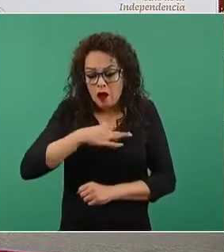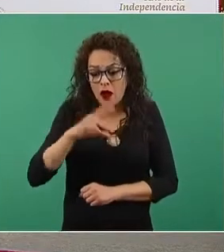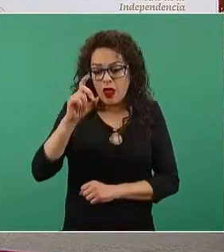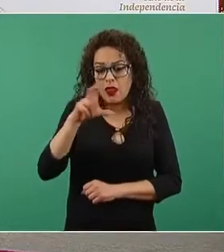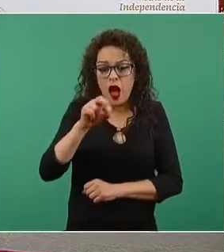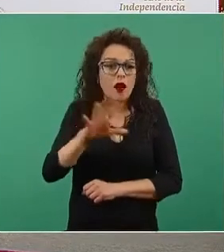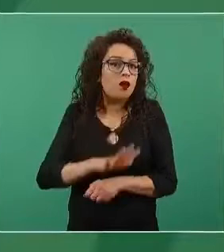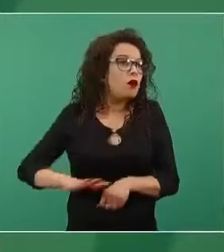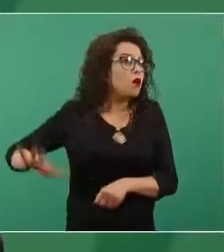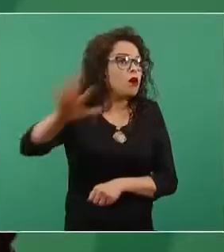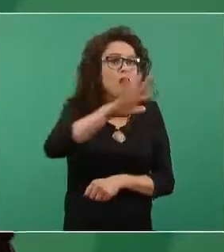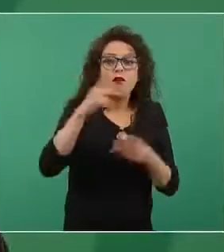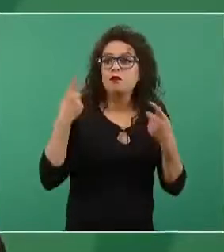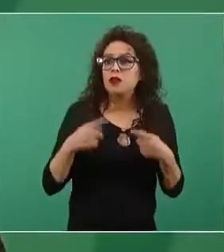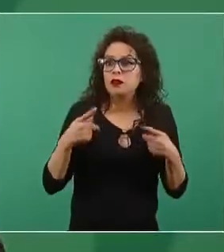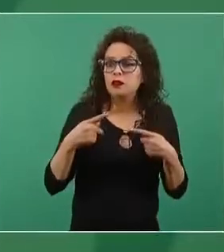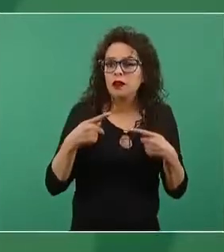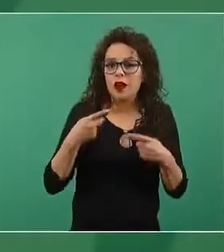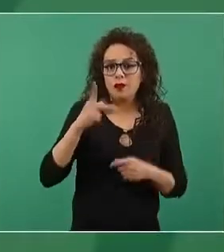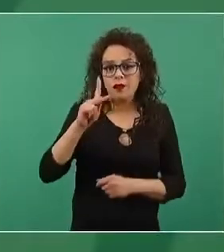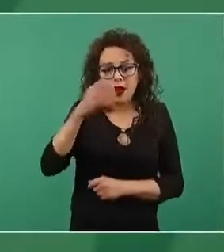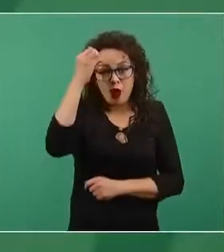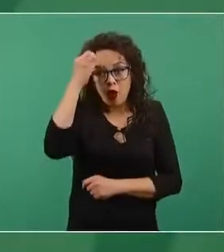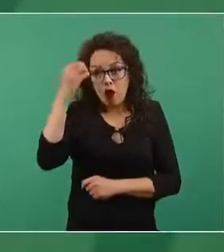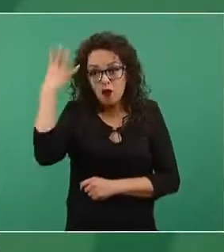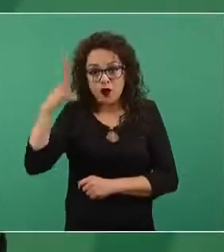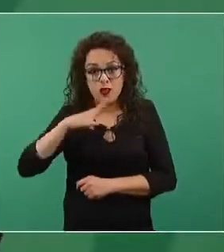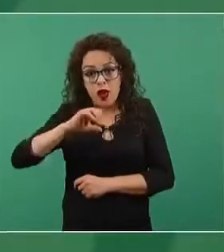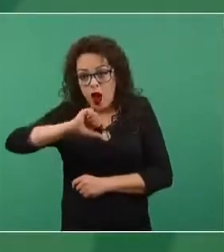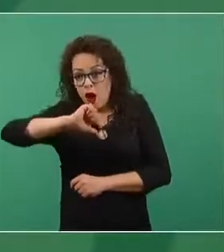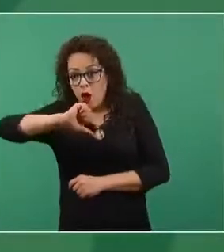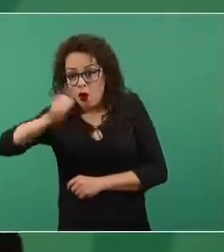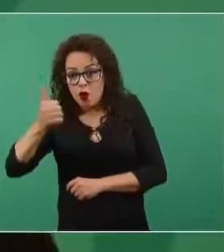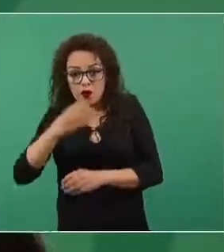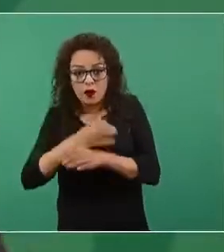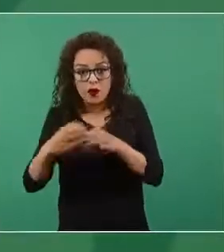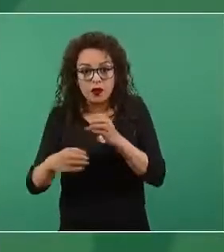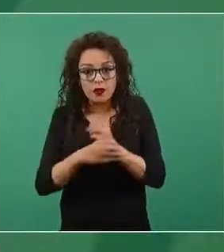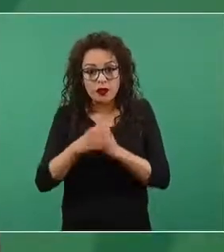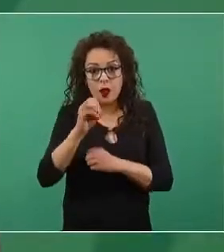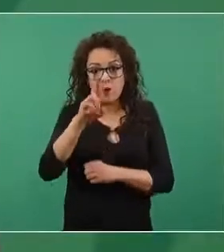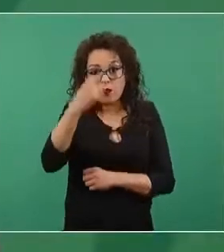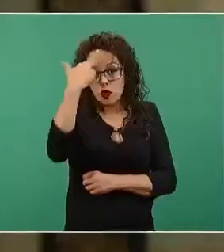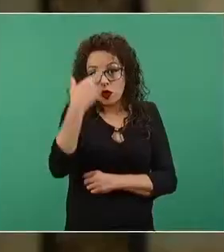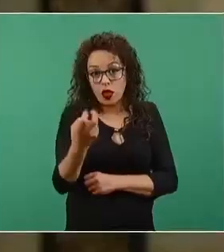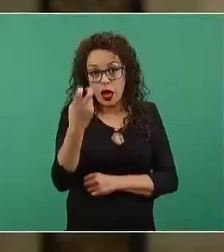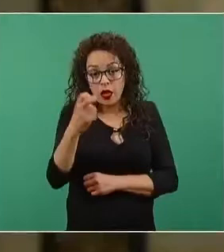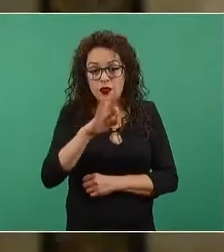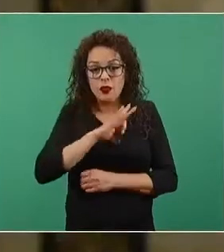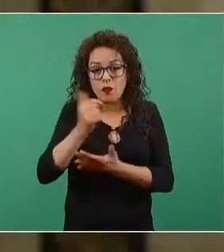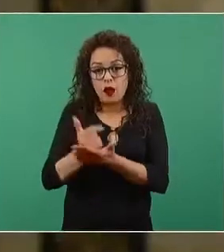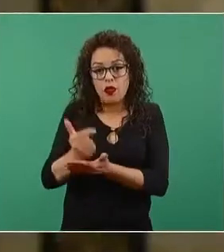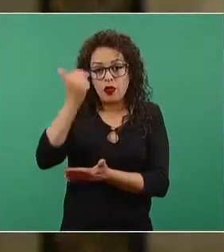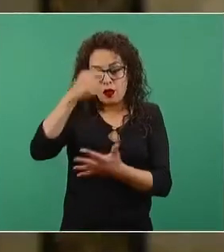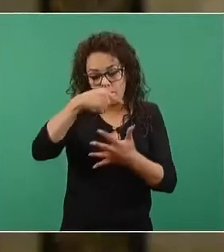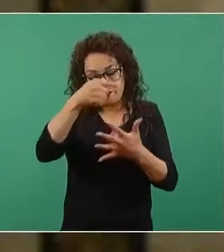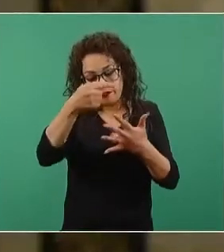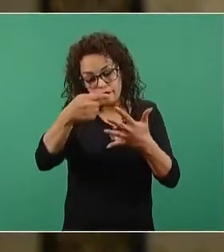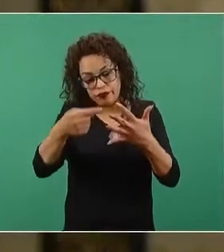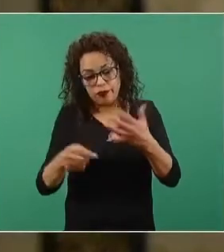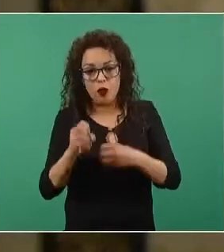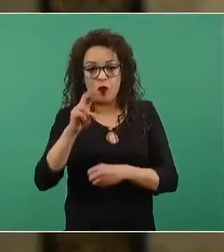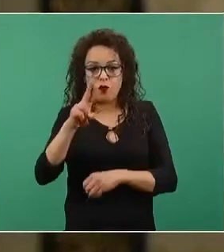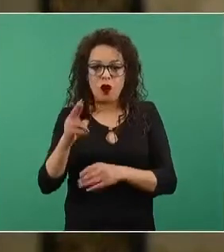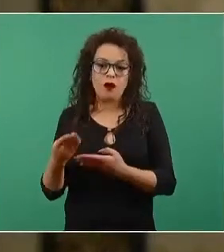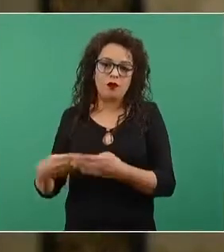población, pero se nos olvida que también hay otros factores contribuyentes o que se agravan por el propio confinamiento. Yo creo que vale la pena en este